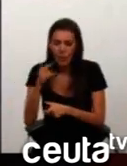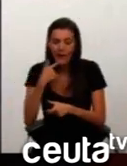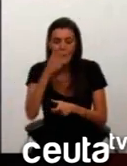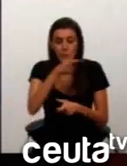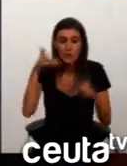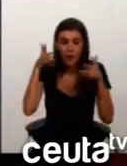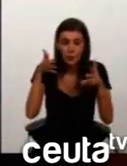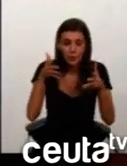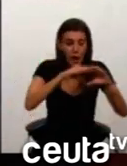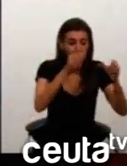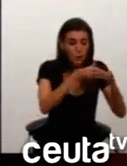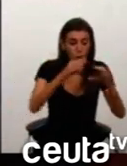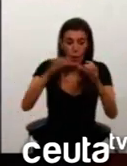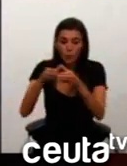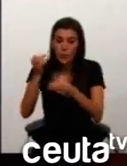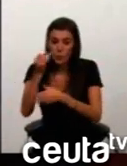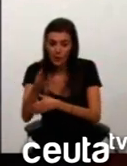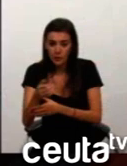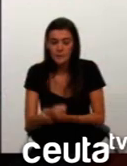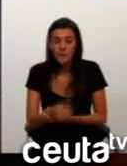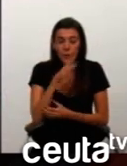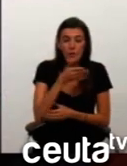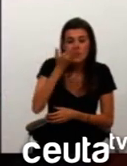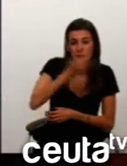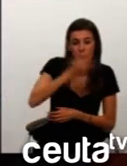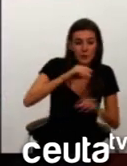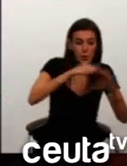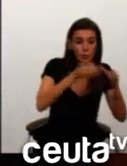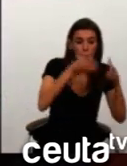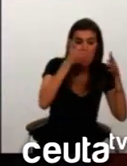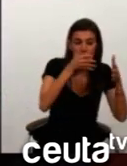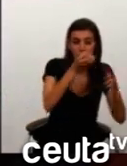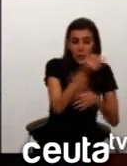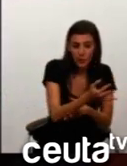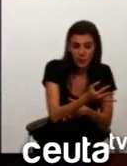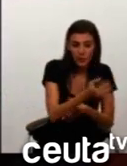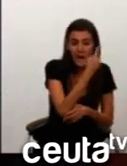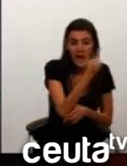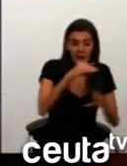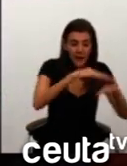asesores corresponden a cada grupo. Y es importante distinguir entre los asesores que corresponden a